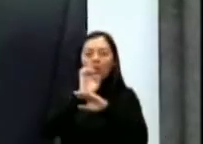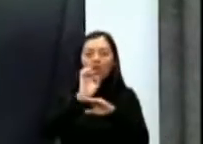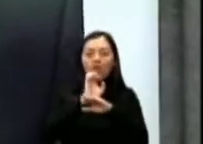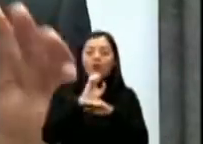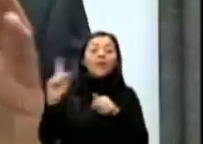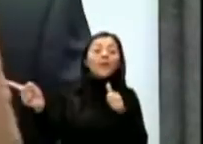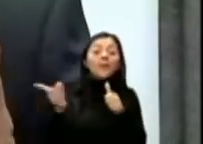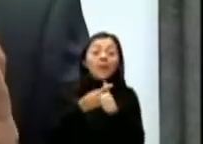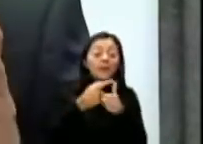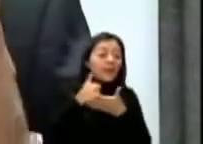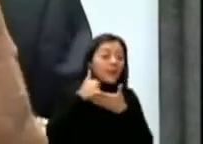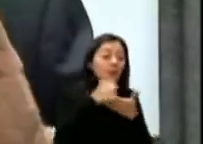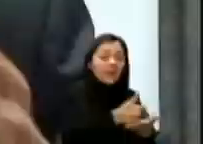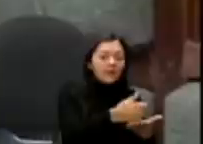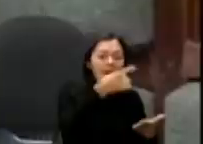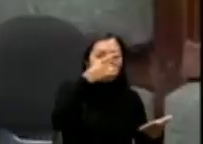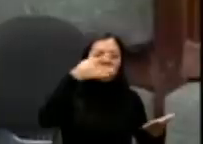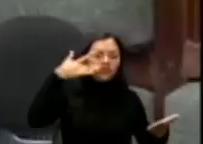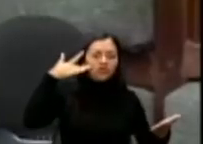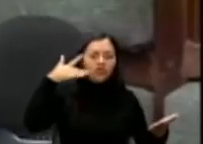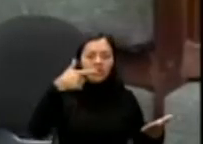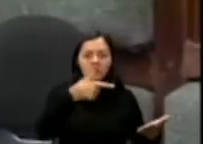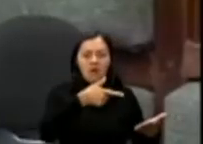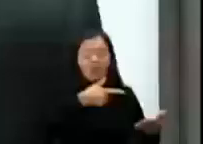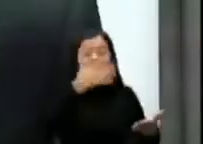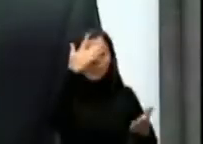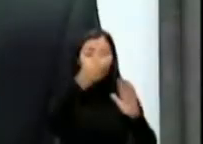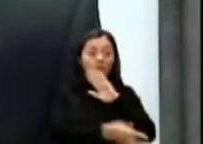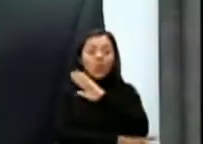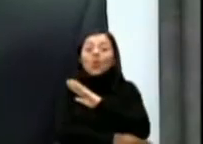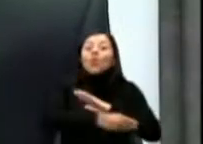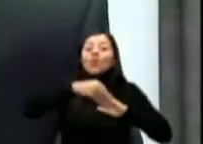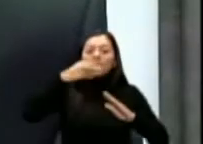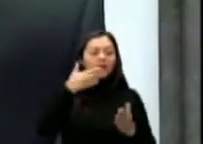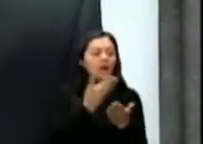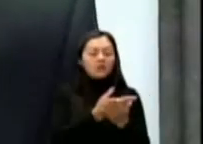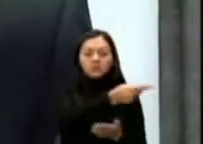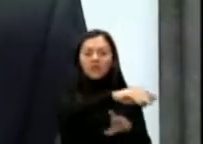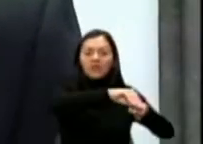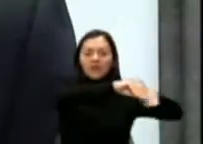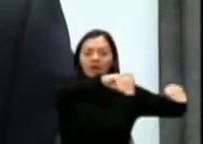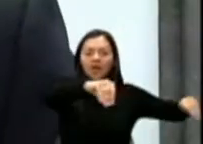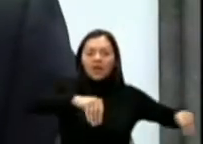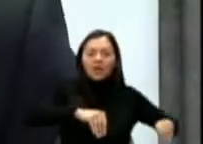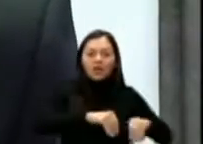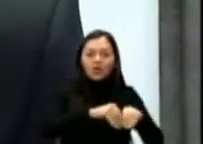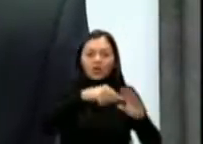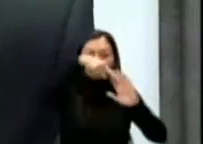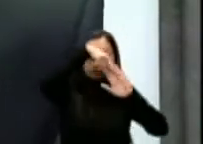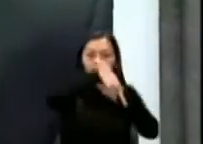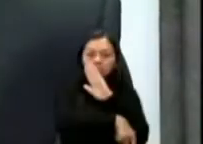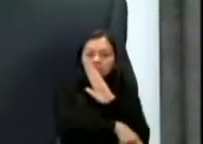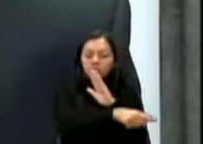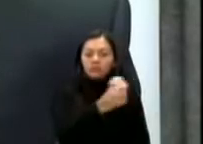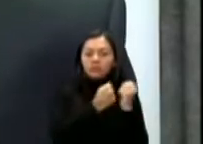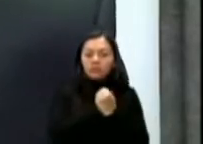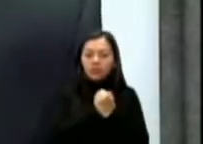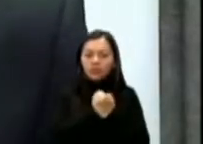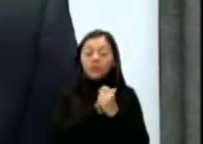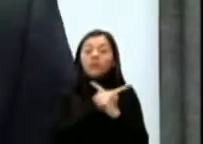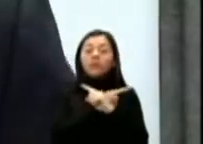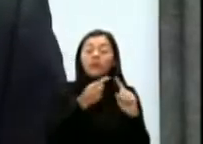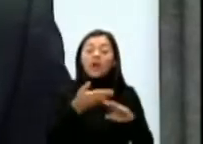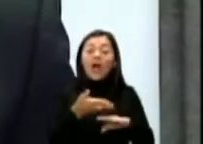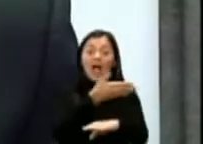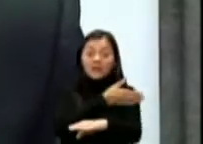aquí hay un cambio ya radical un antes y un después para la región amazónica porque porque antes con los contratos de